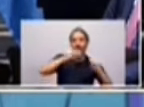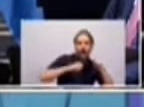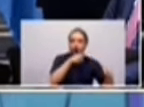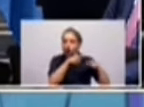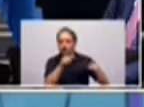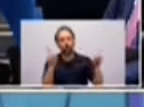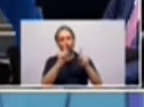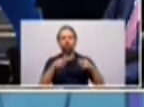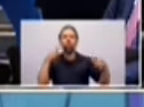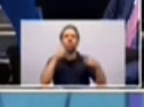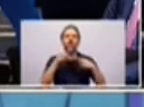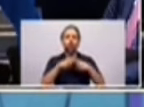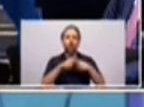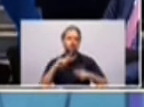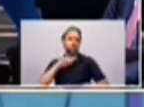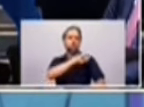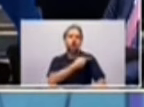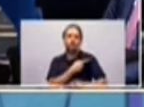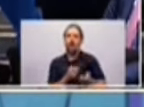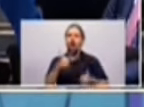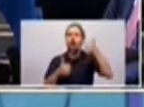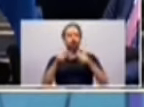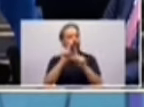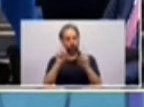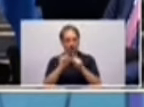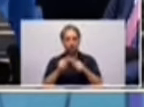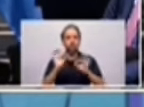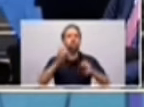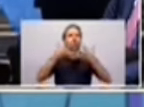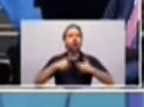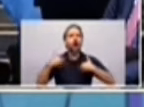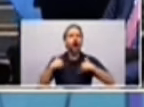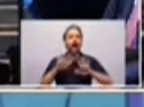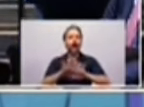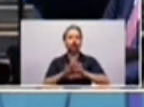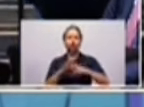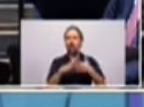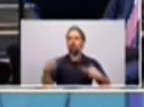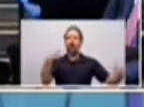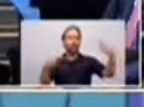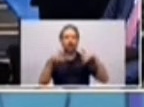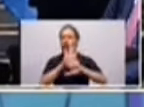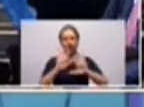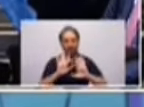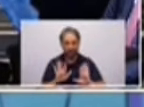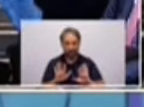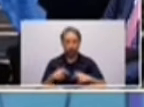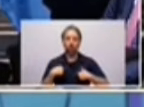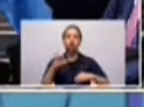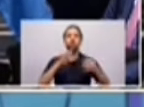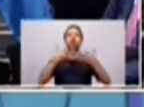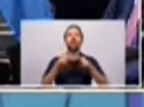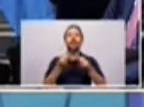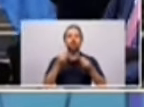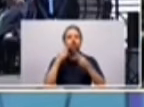ajuste, mucho más cerca de 2001 que de una crisis administrable. Bueno, fíjate algo de lo que decís que pasó hoy, precisamente en la comisión,